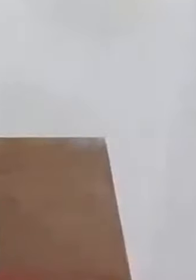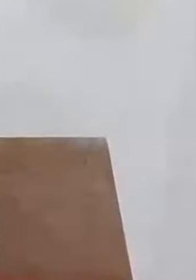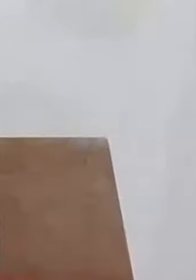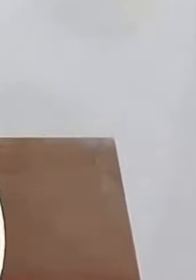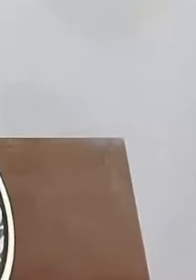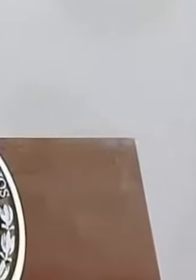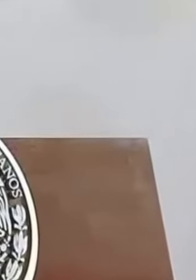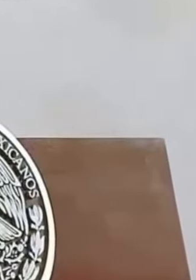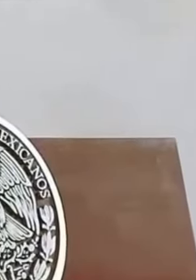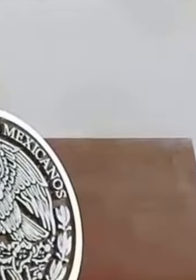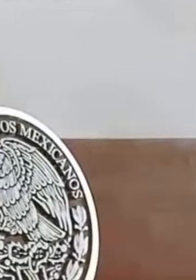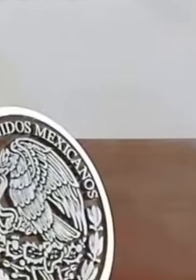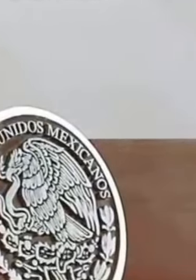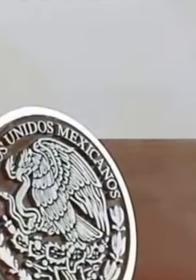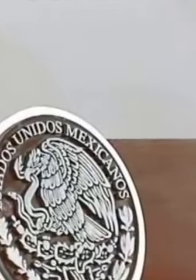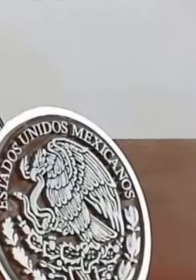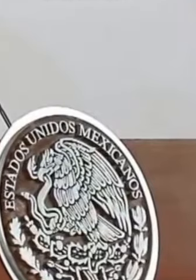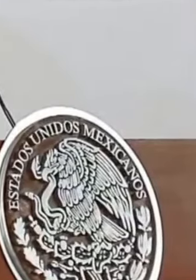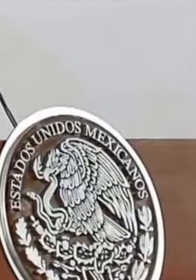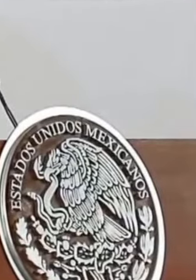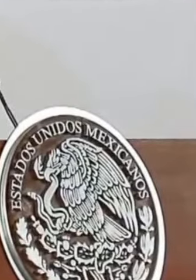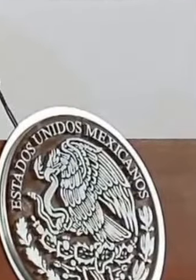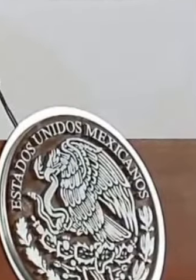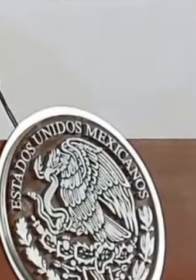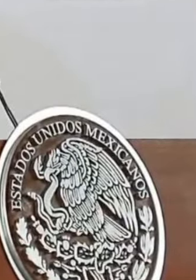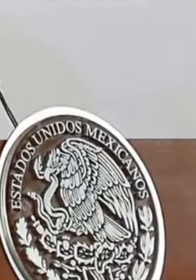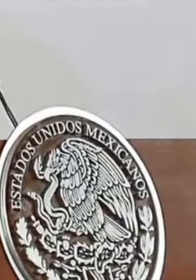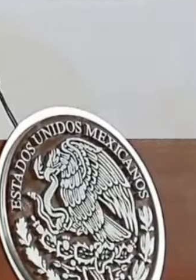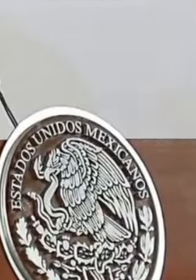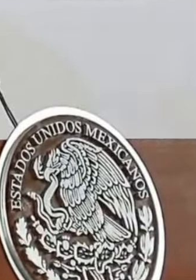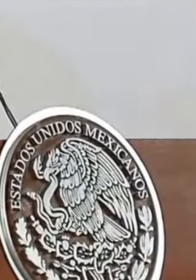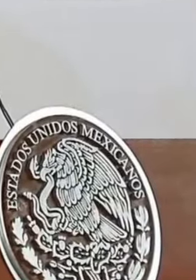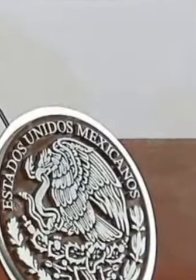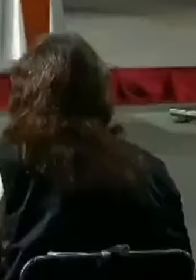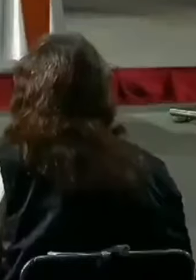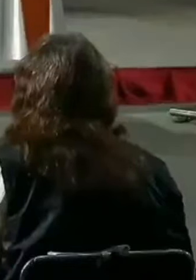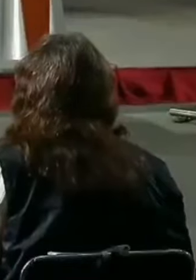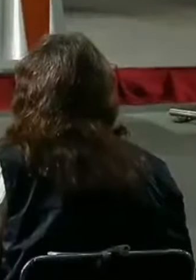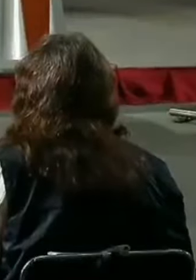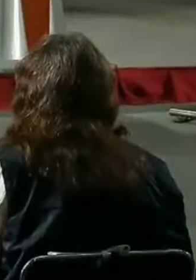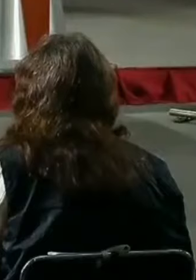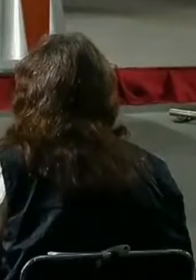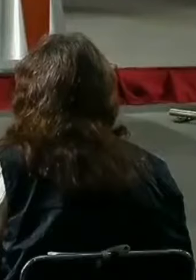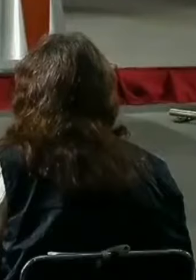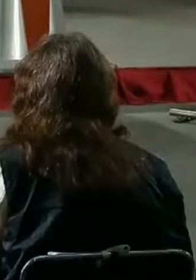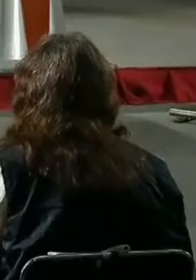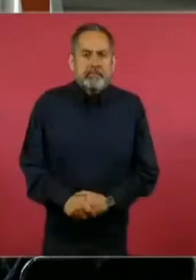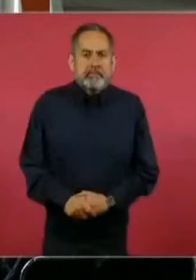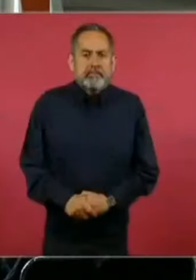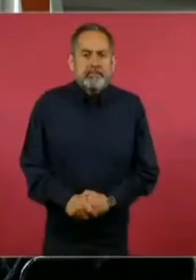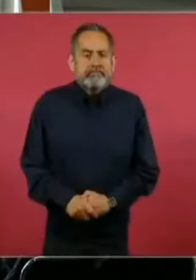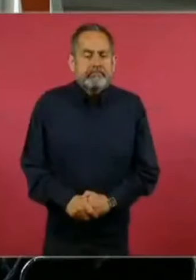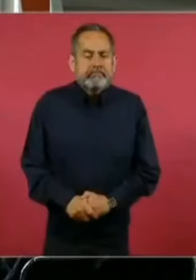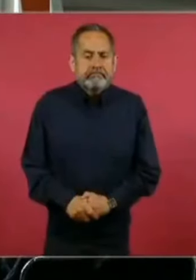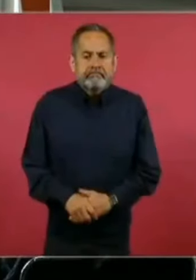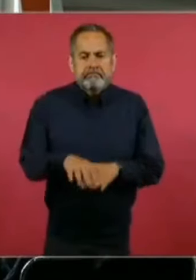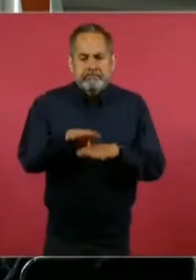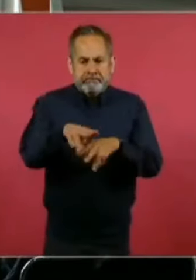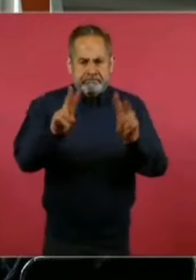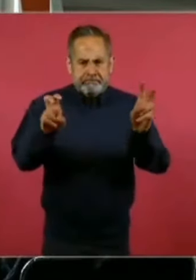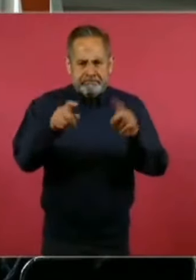no es la regla. Sobre el tema, Miguel, que tratas, gracias, es importantísimo,